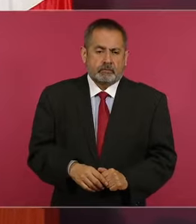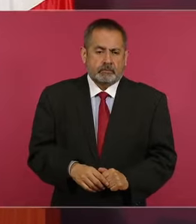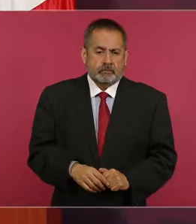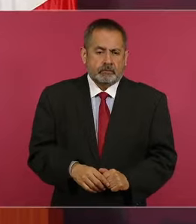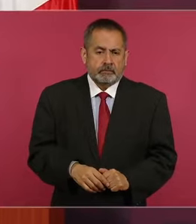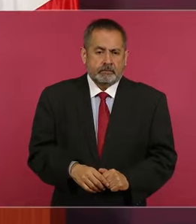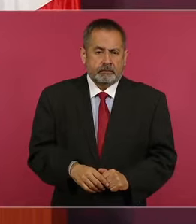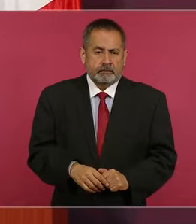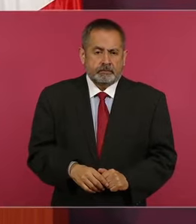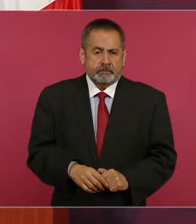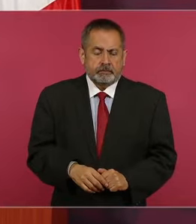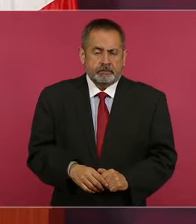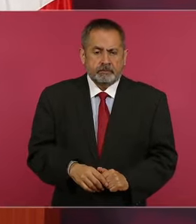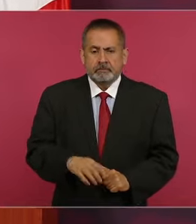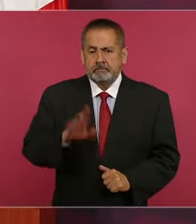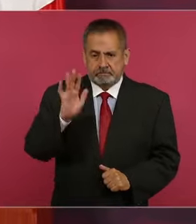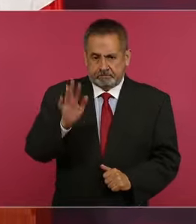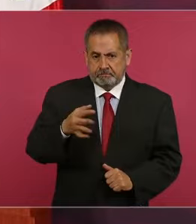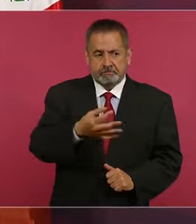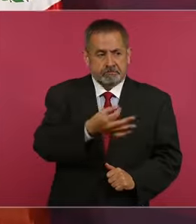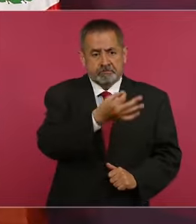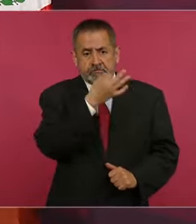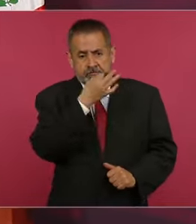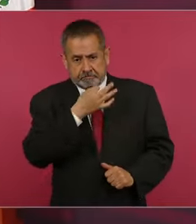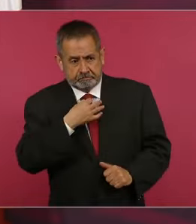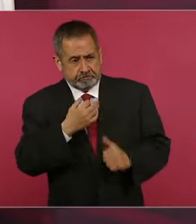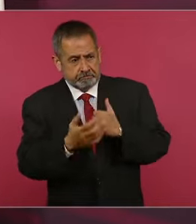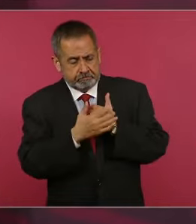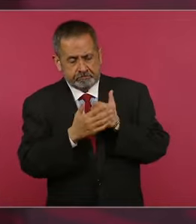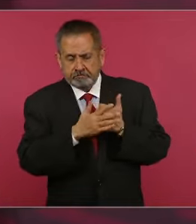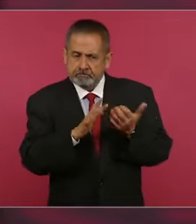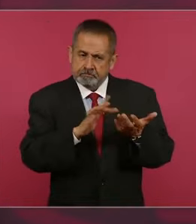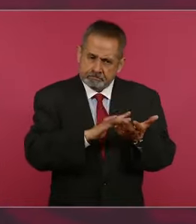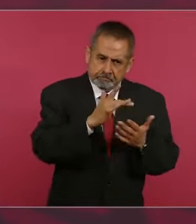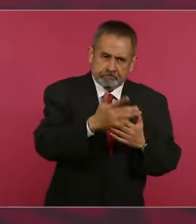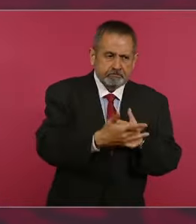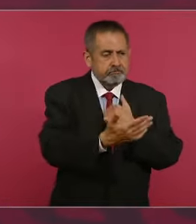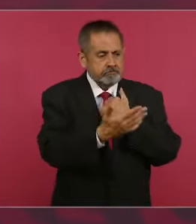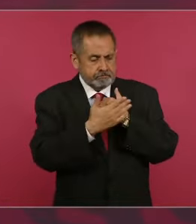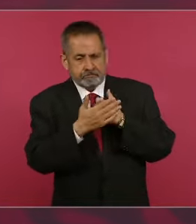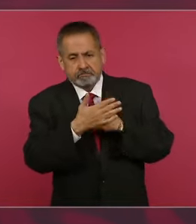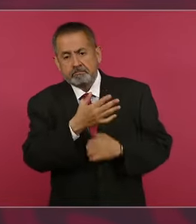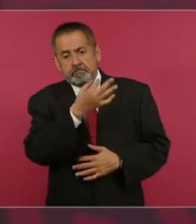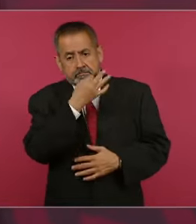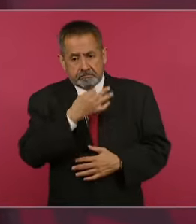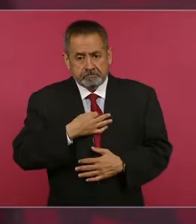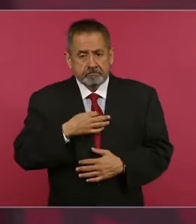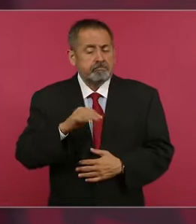me mandó a decir, y se lo agradezco mucho,